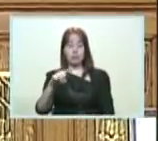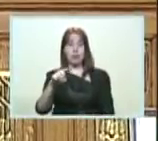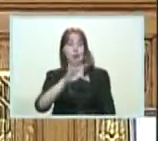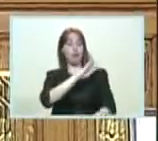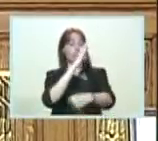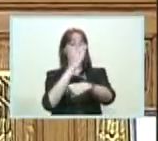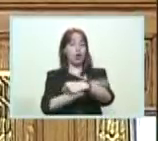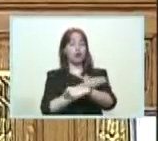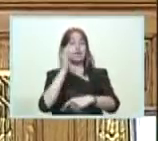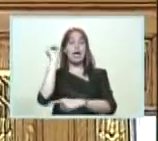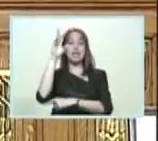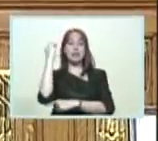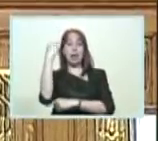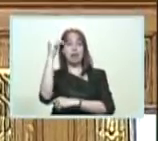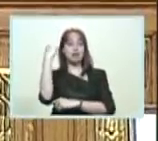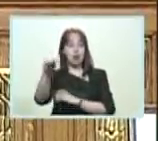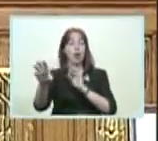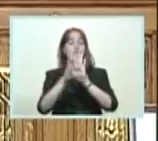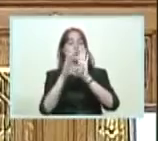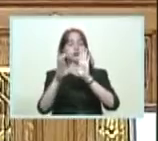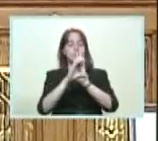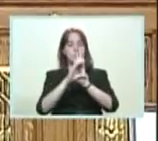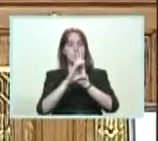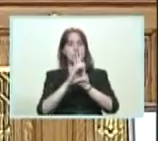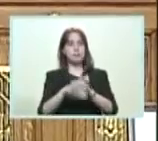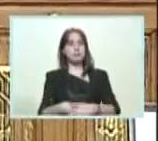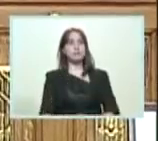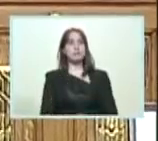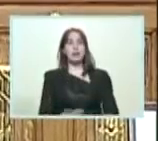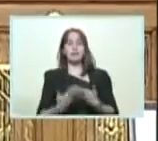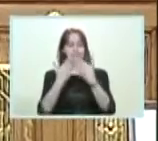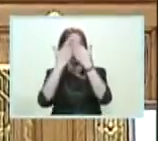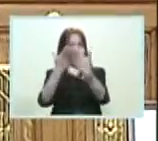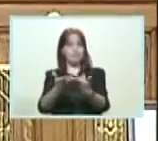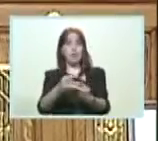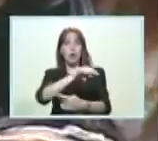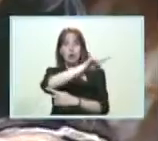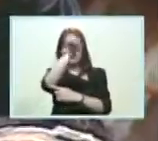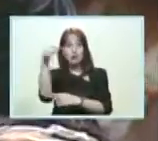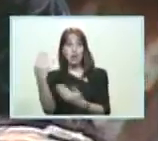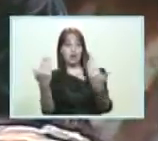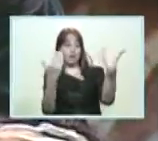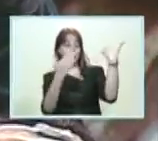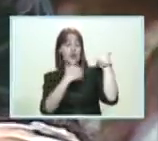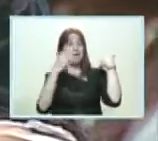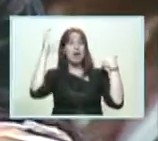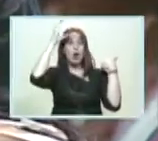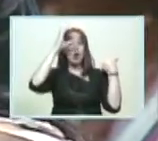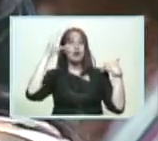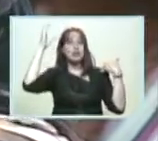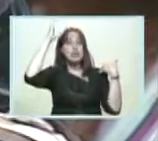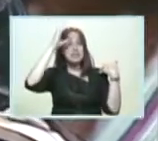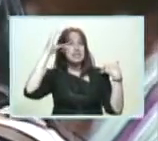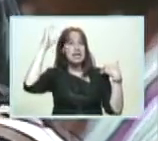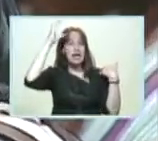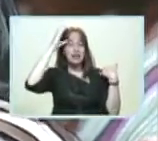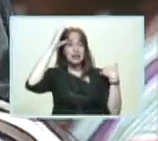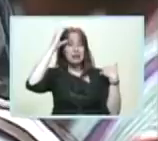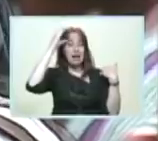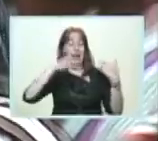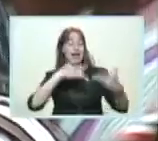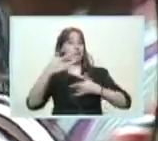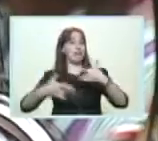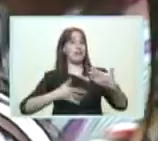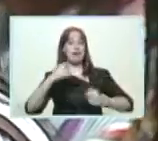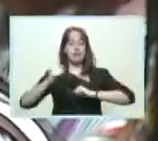poderosa Asamblea Nacional Constituyente. Le corresponde a ustedes, con mucha conciencia, activar